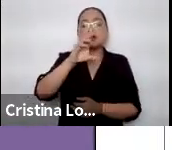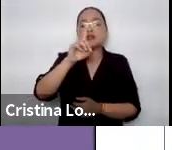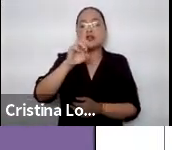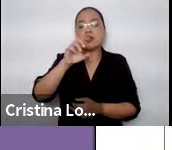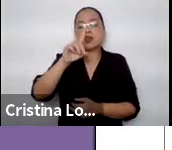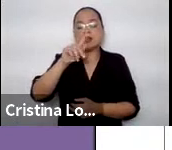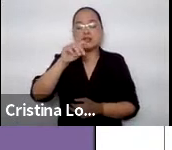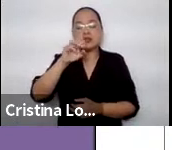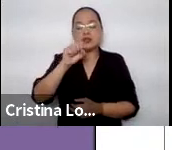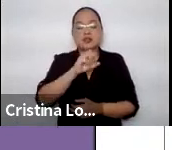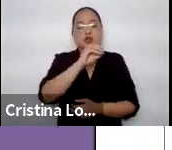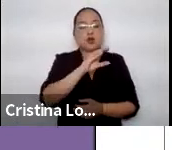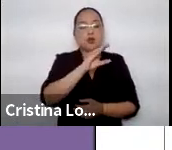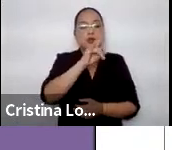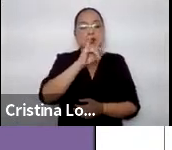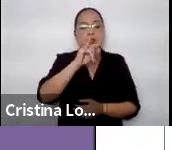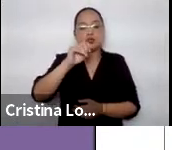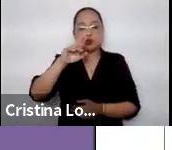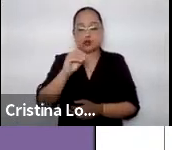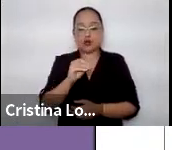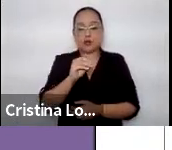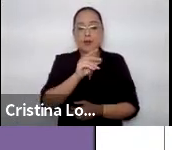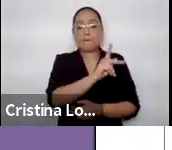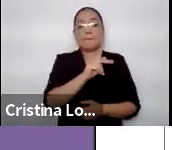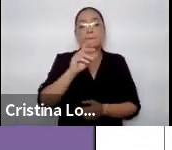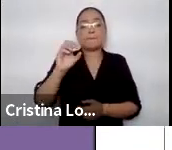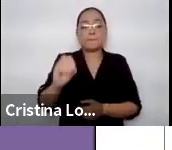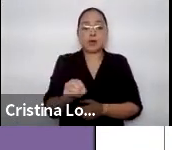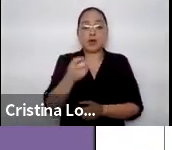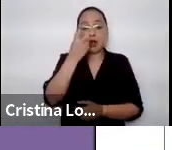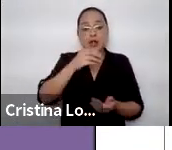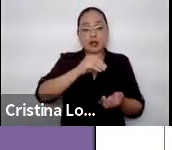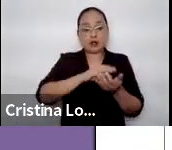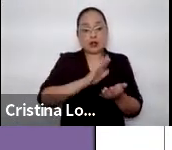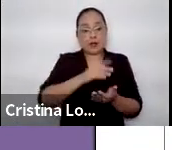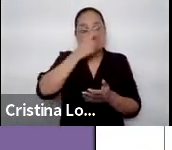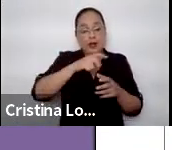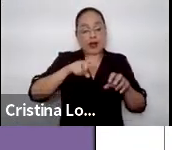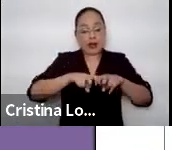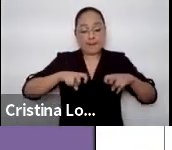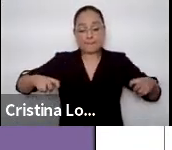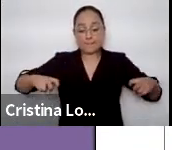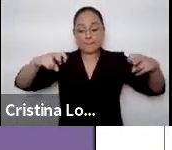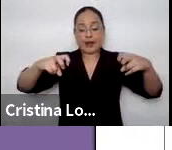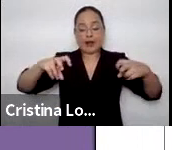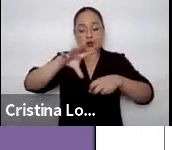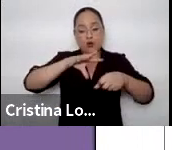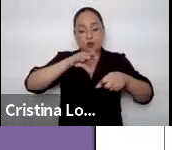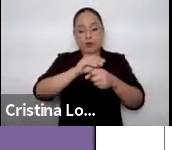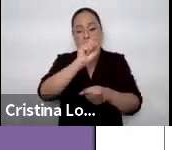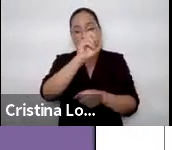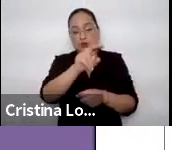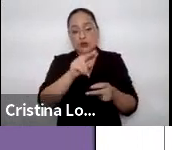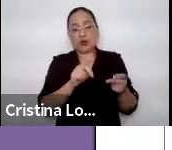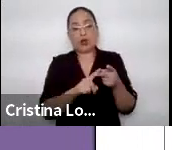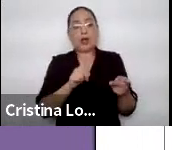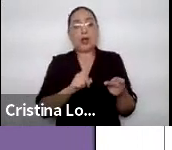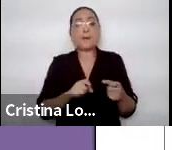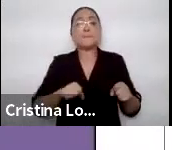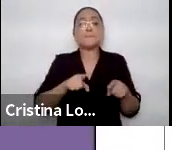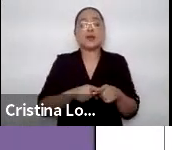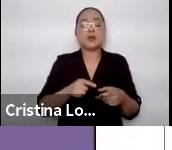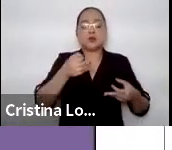obligatorios para pleno y salas de la Suprema Corte. Pero aquí es muy importante señalar, la entrada en vigor de